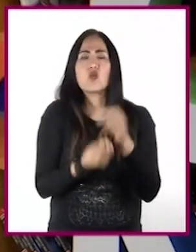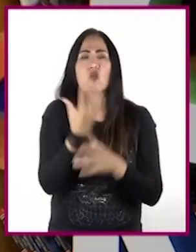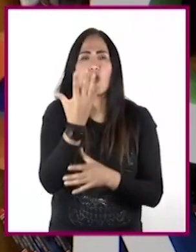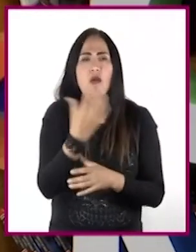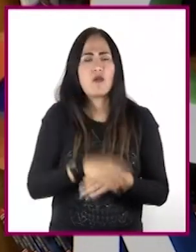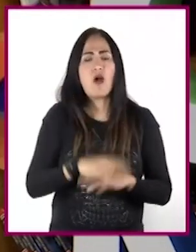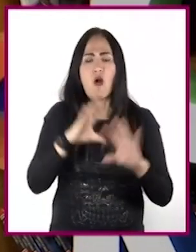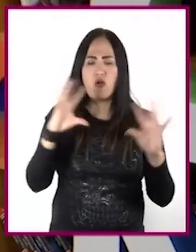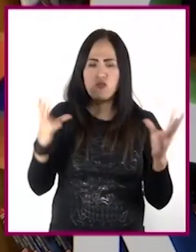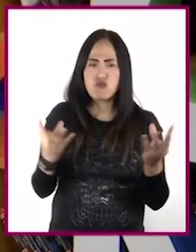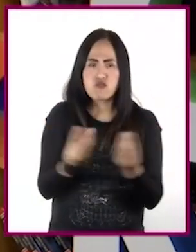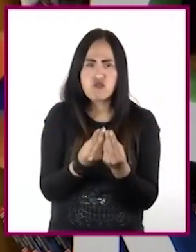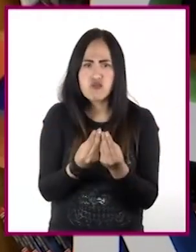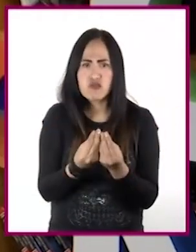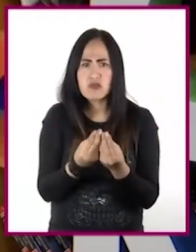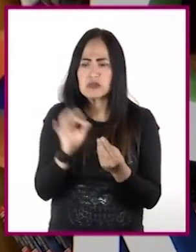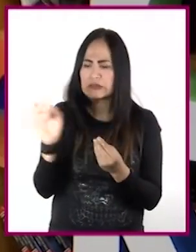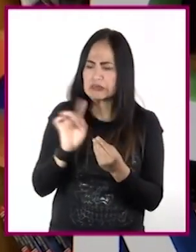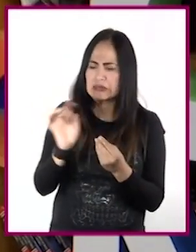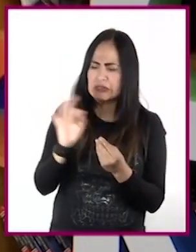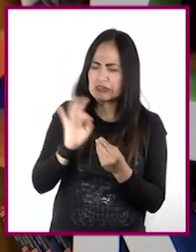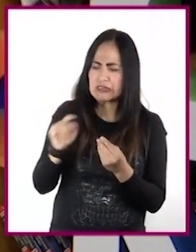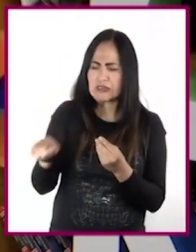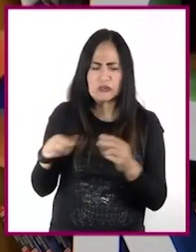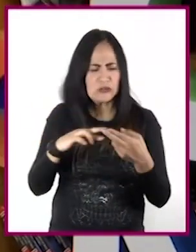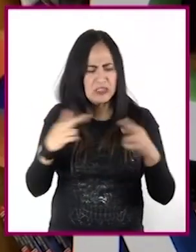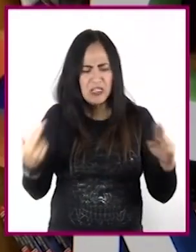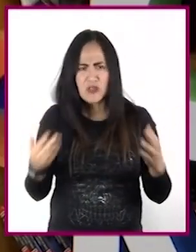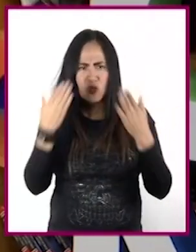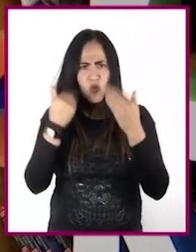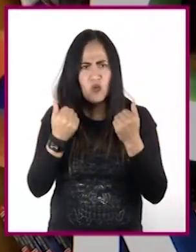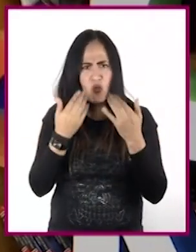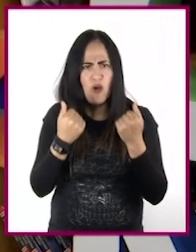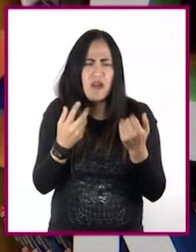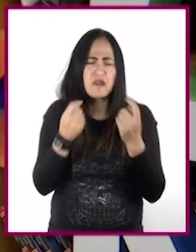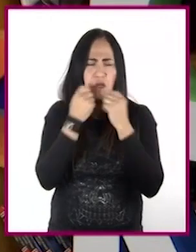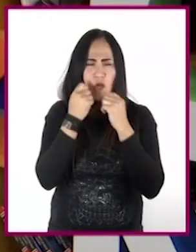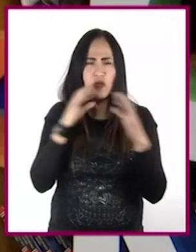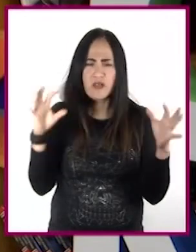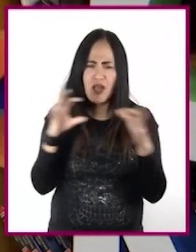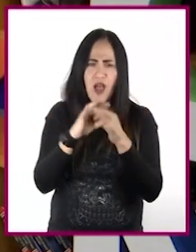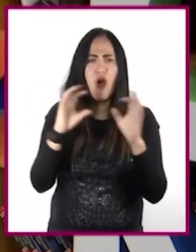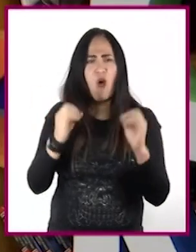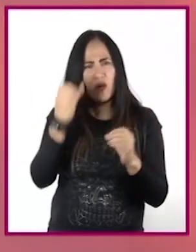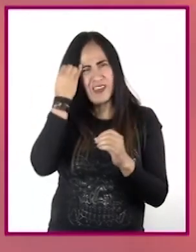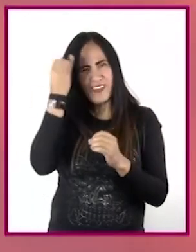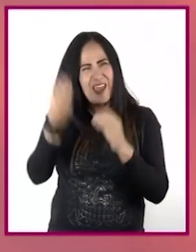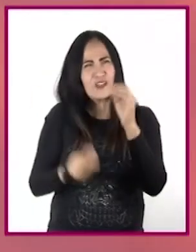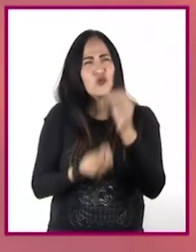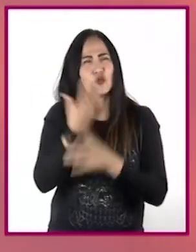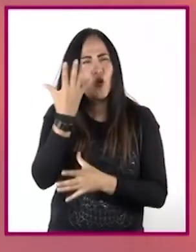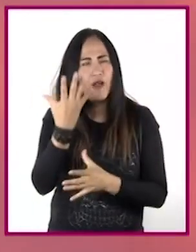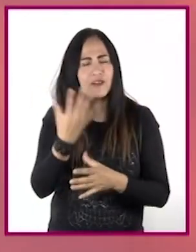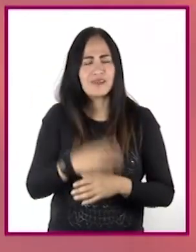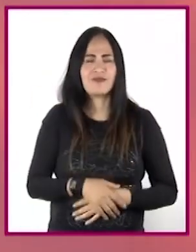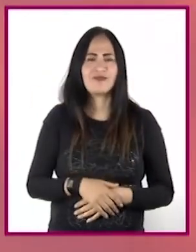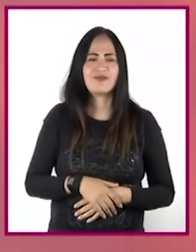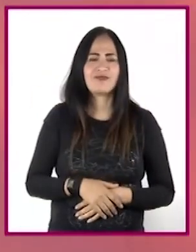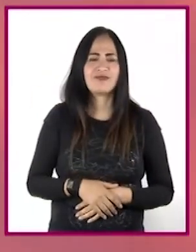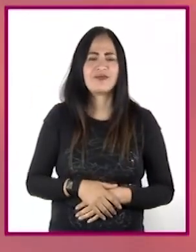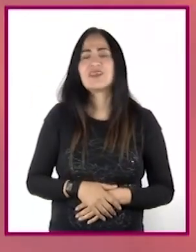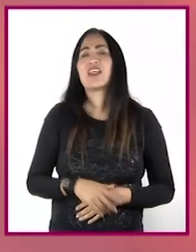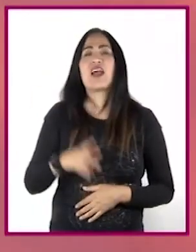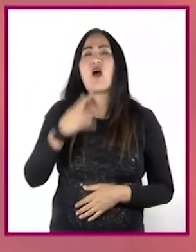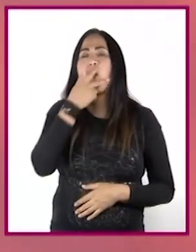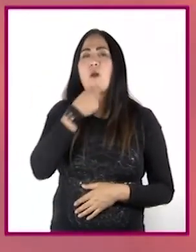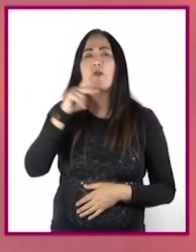combinar cosas que en apariencia no tienen nada que ver o presentar ideas revolucionarias y prácticas. De acuerdo con Guy